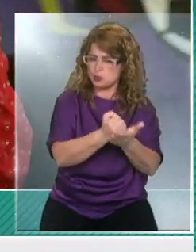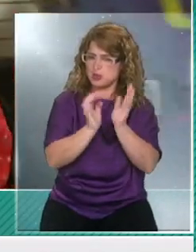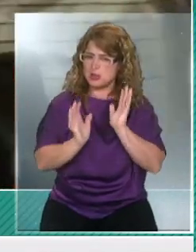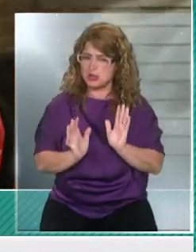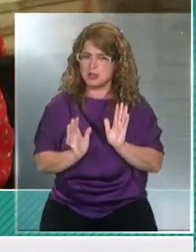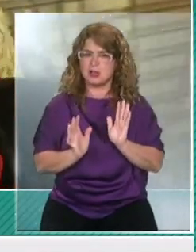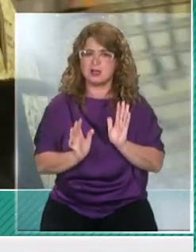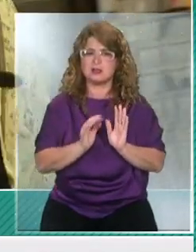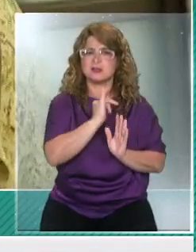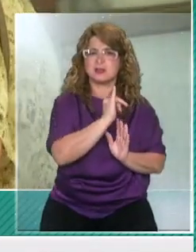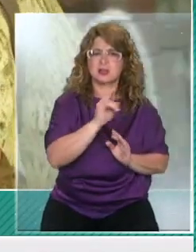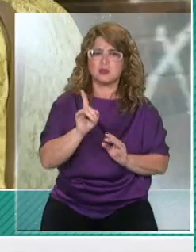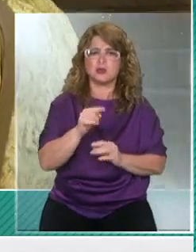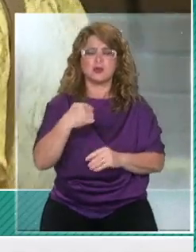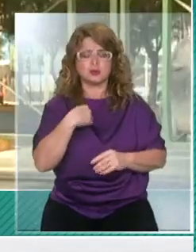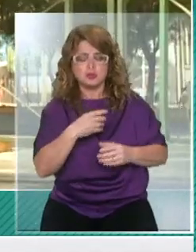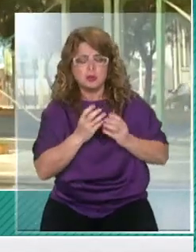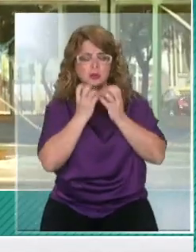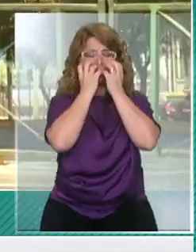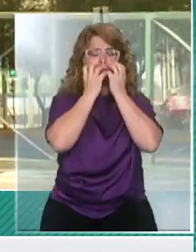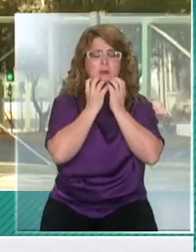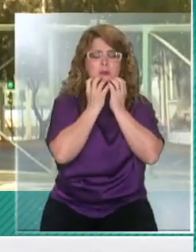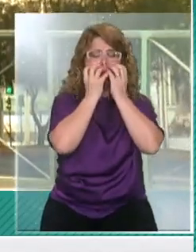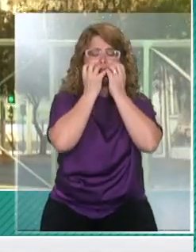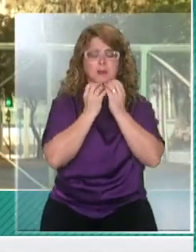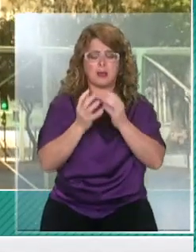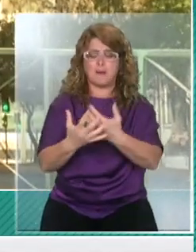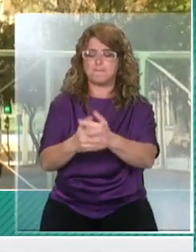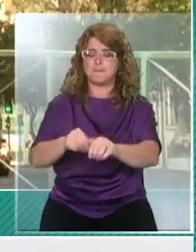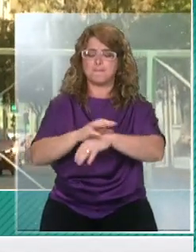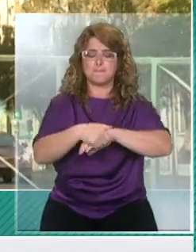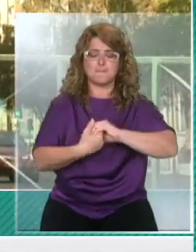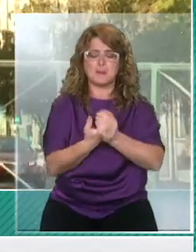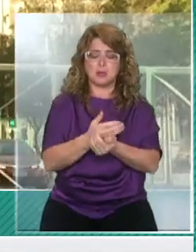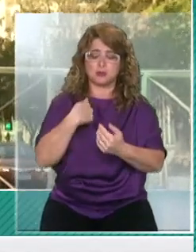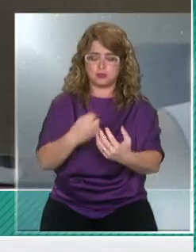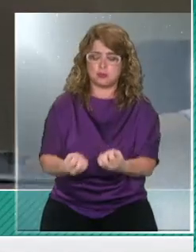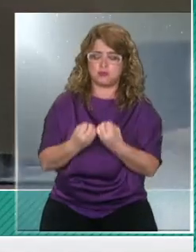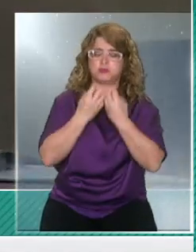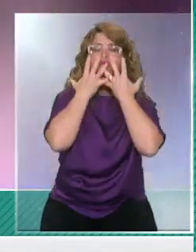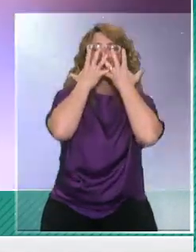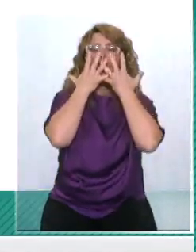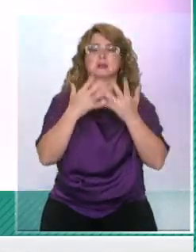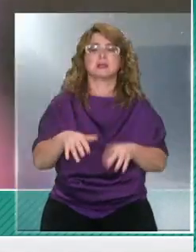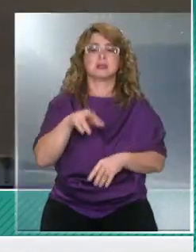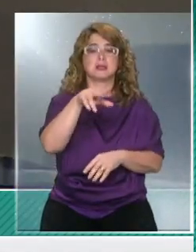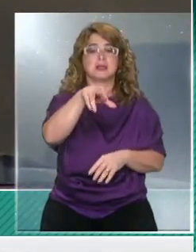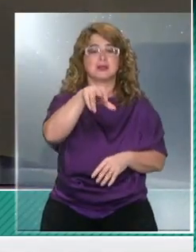si ando con una mascarilla, me la acomodo a cada rato, no me lavo las manos y finalmente el virus me lo voy a llevar al rostro igual?